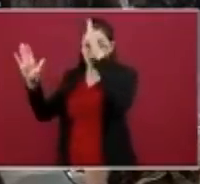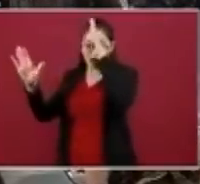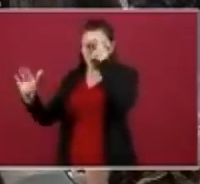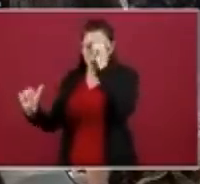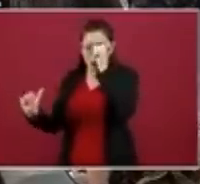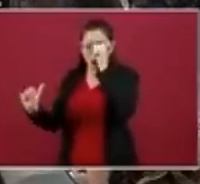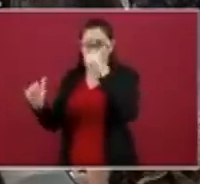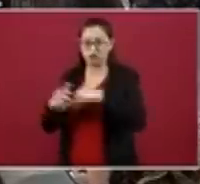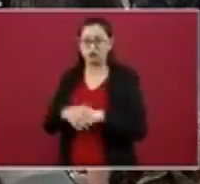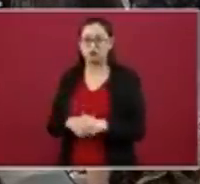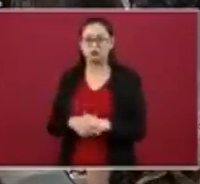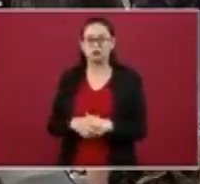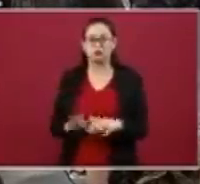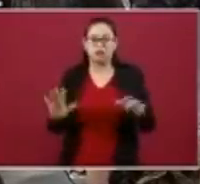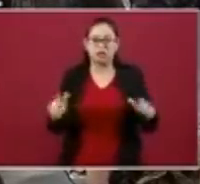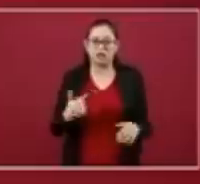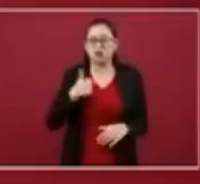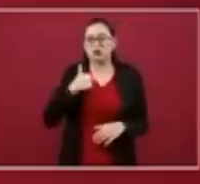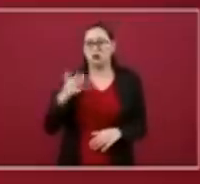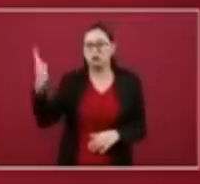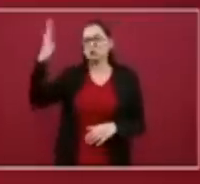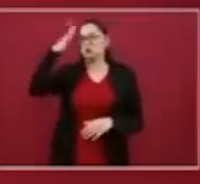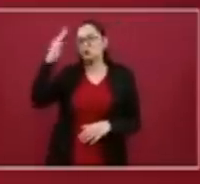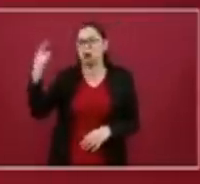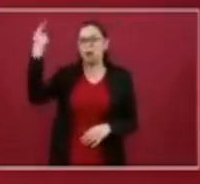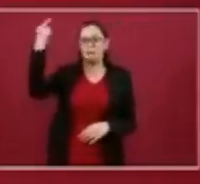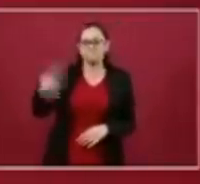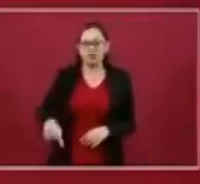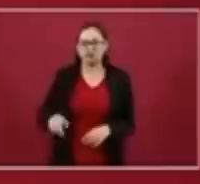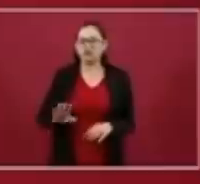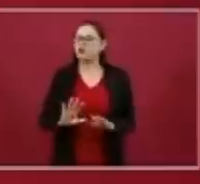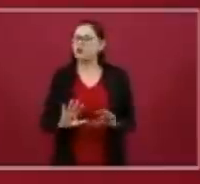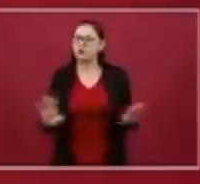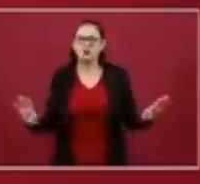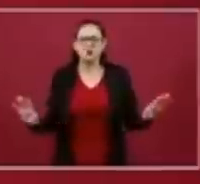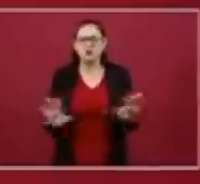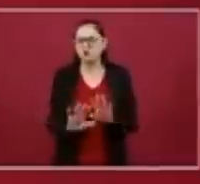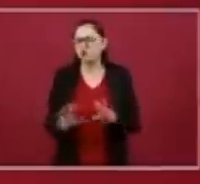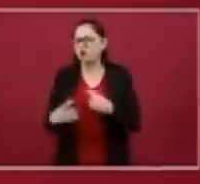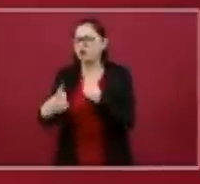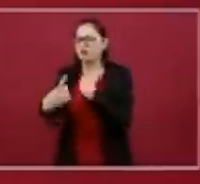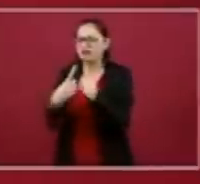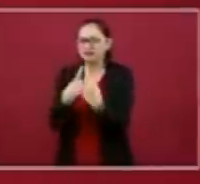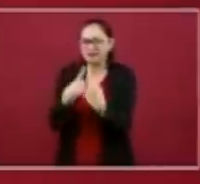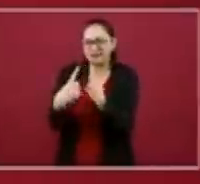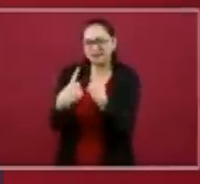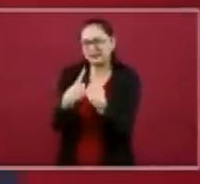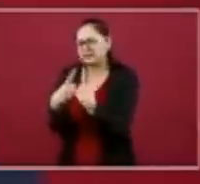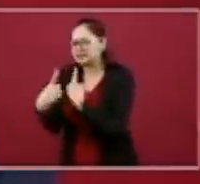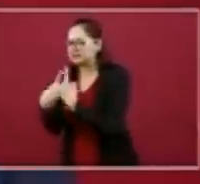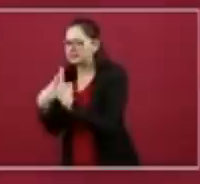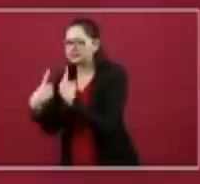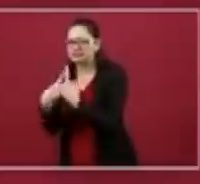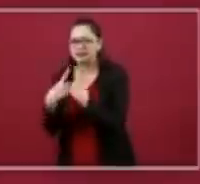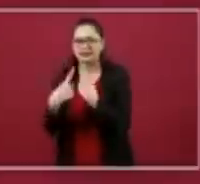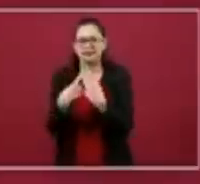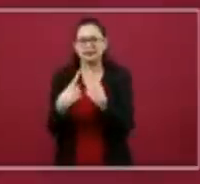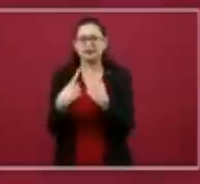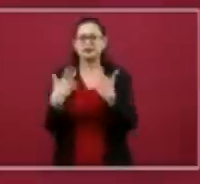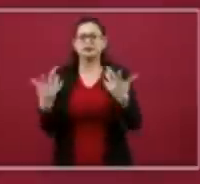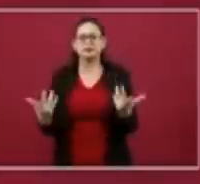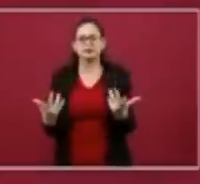del comandante supremo, esto es producto de un diálogo, y la consulta